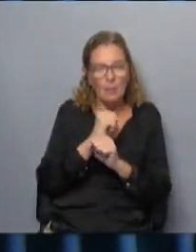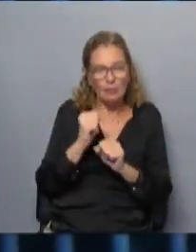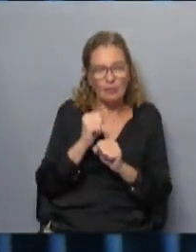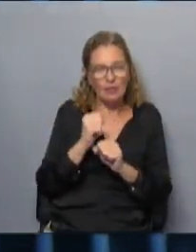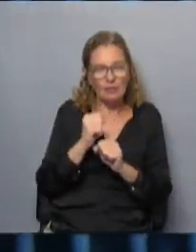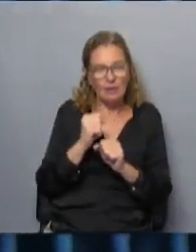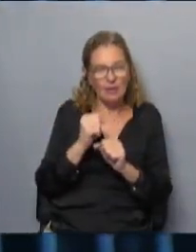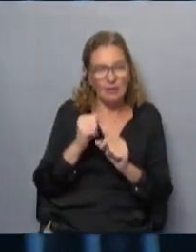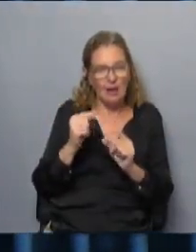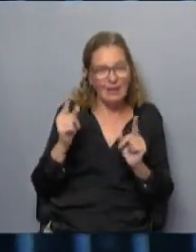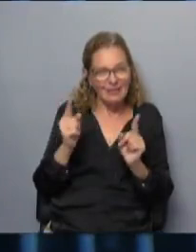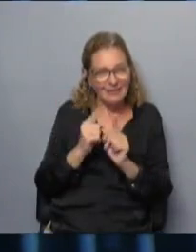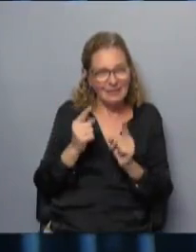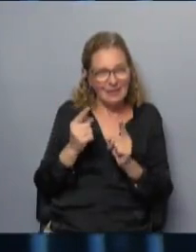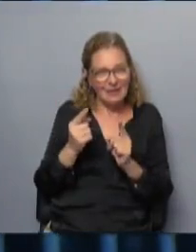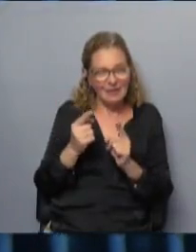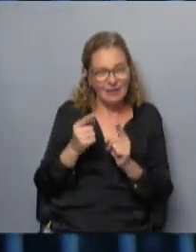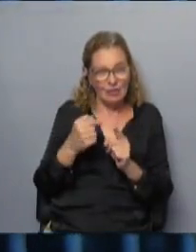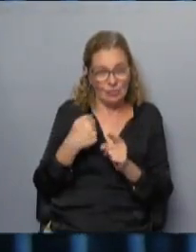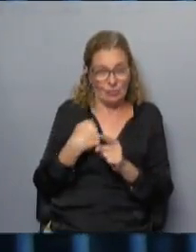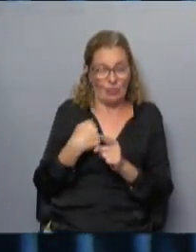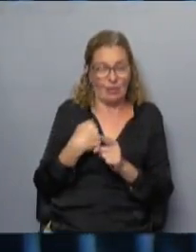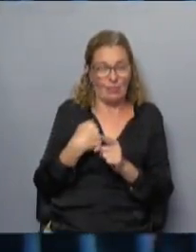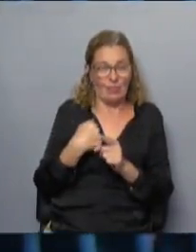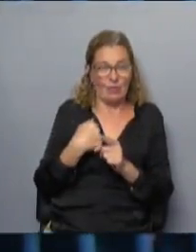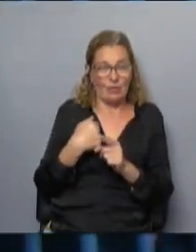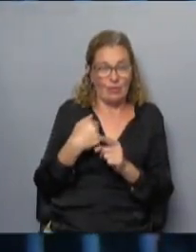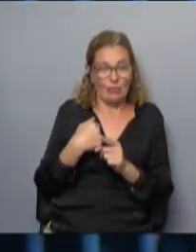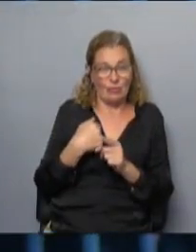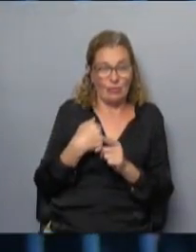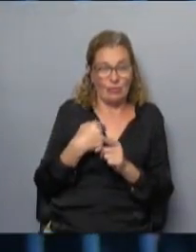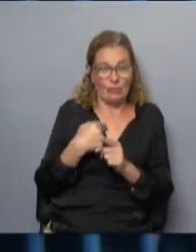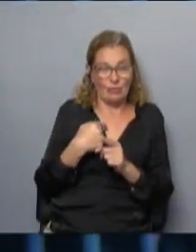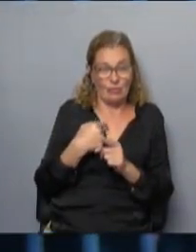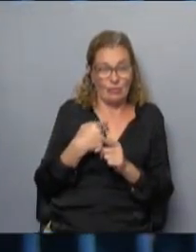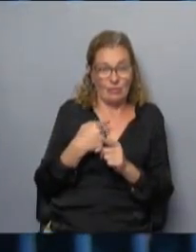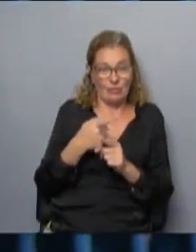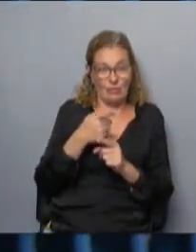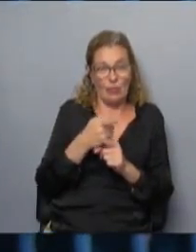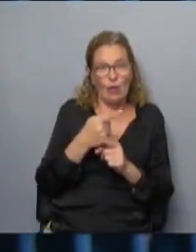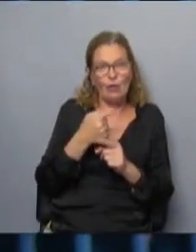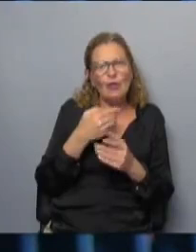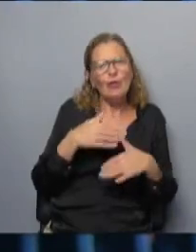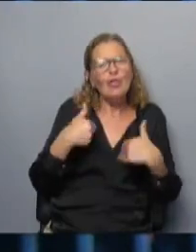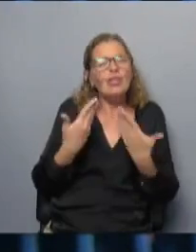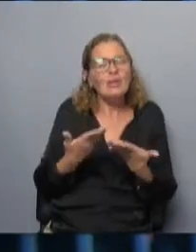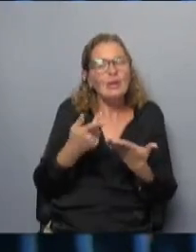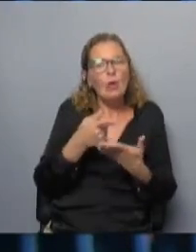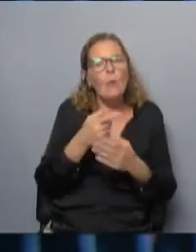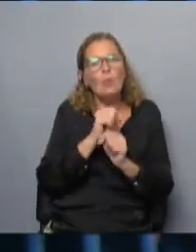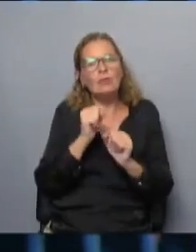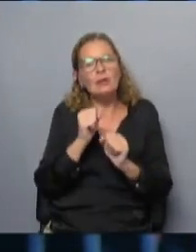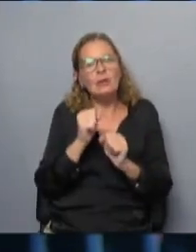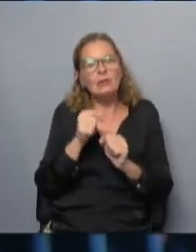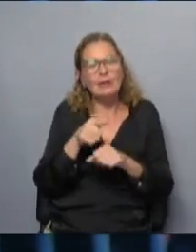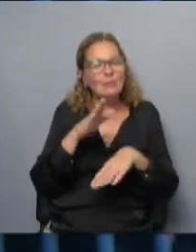una síntesis entre entre entre qué es lo que yo no moví y qué es lo que no pudiste porque no hay posibilidad de sacarlo